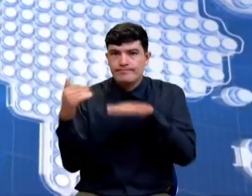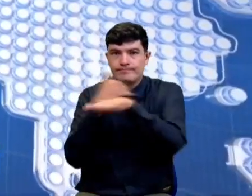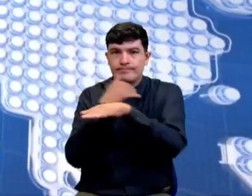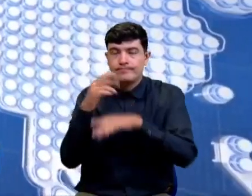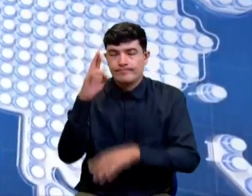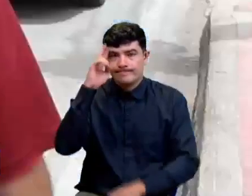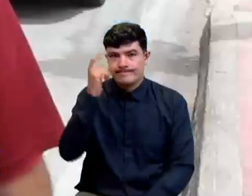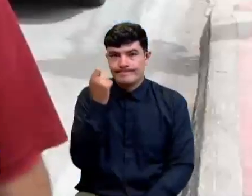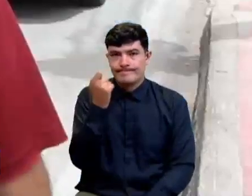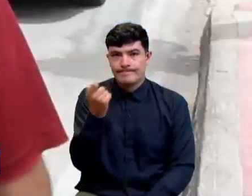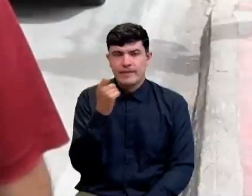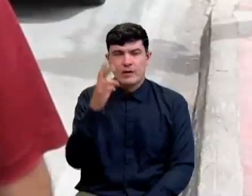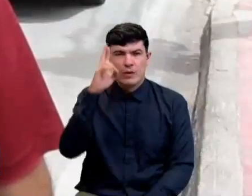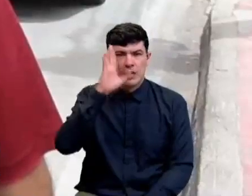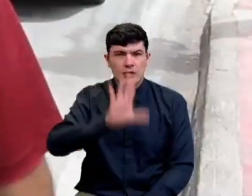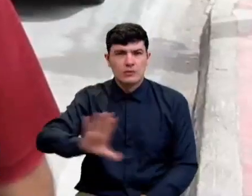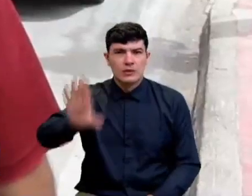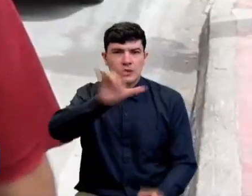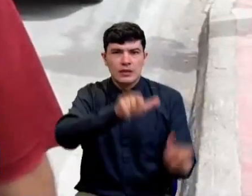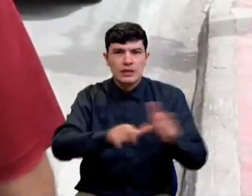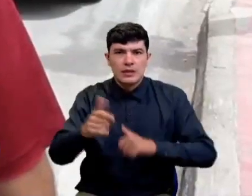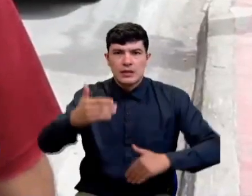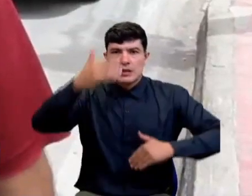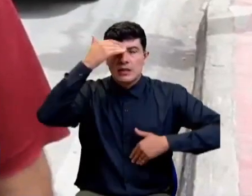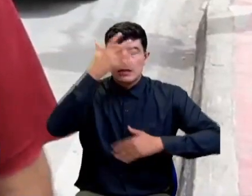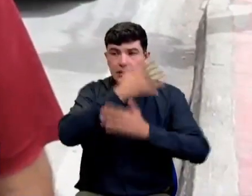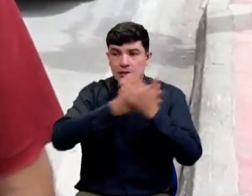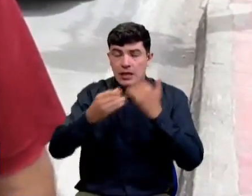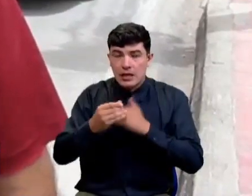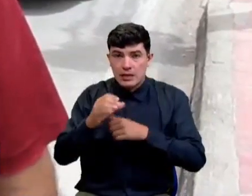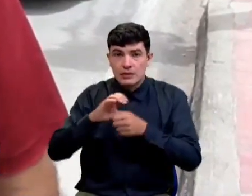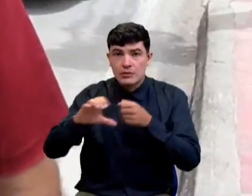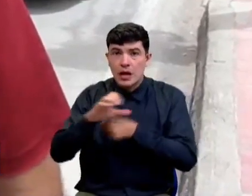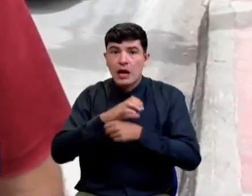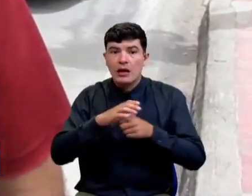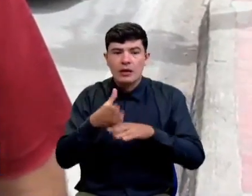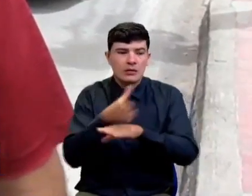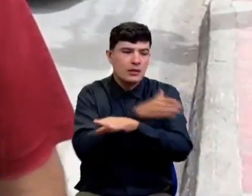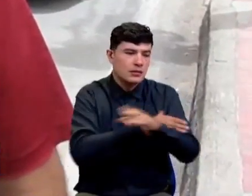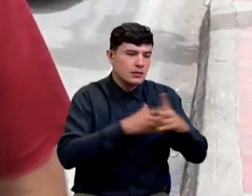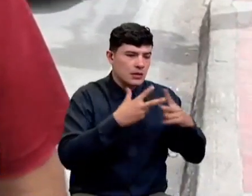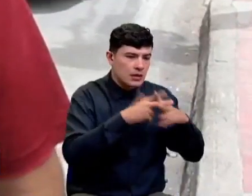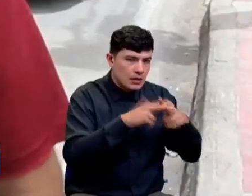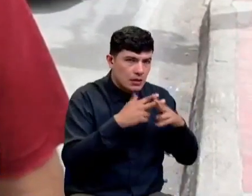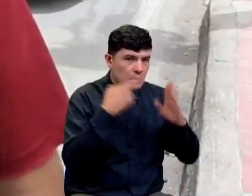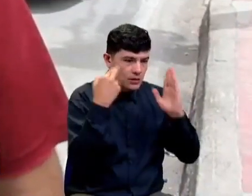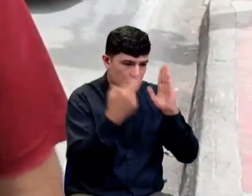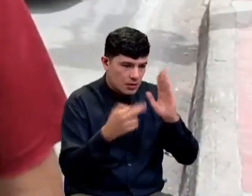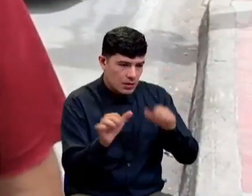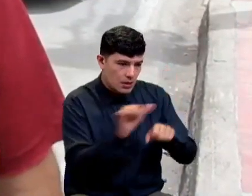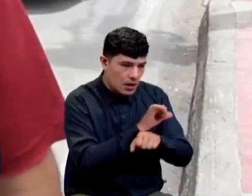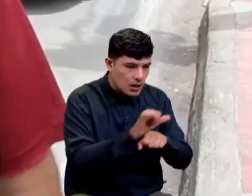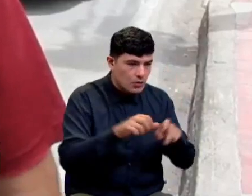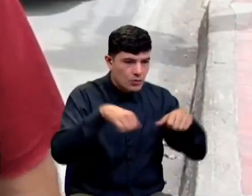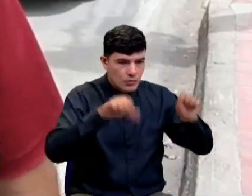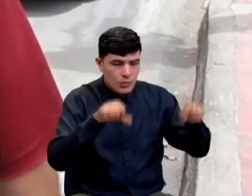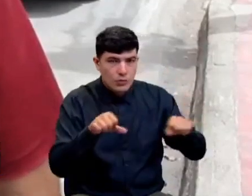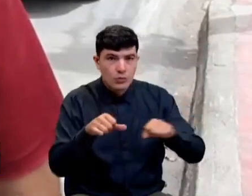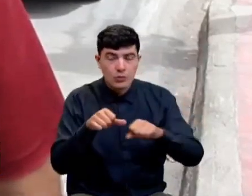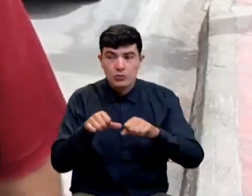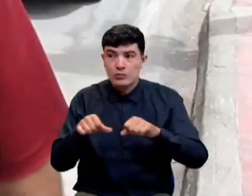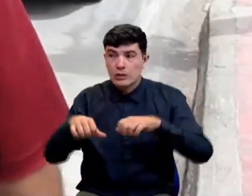y esperamos pues que la gente tome mucha precaución al salir de la ciudad, a revisar bien los frenos, al tener mucha precaución cuando empiece a llover, si es